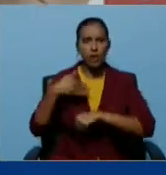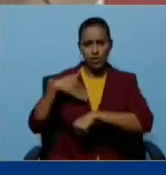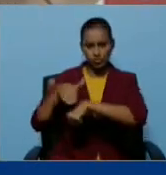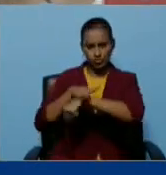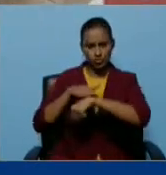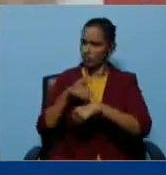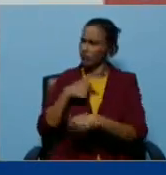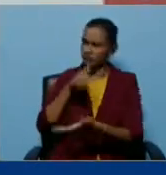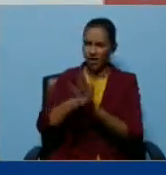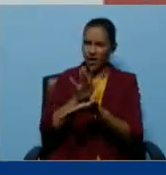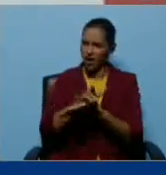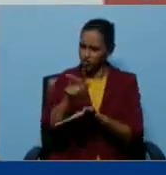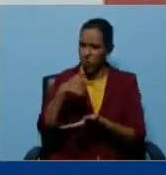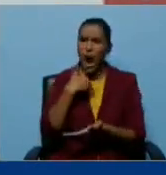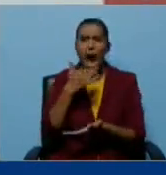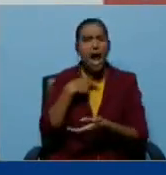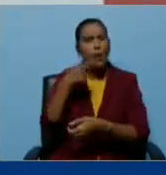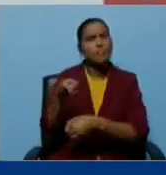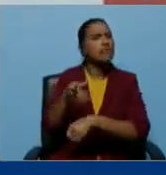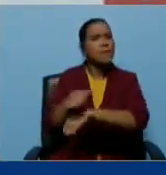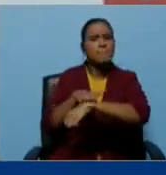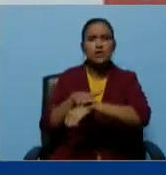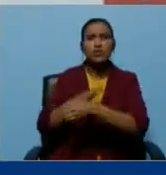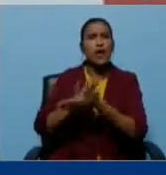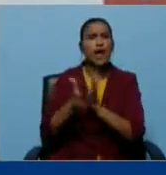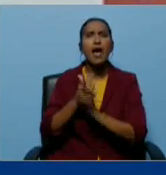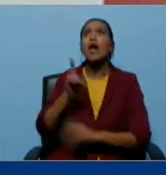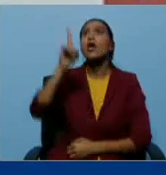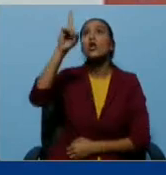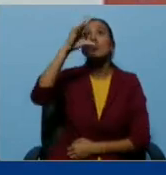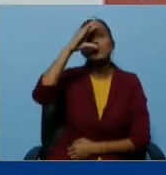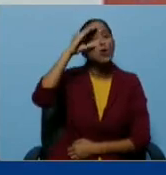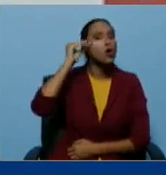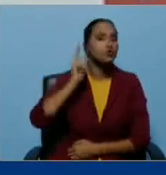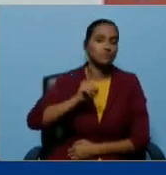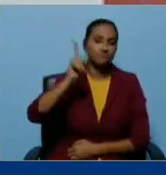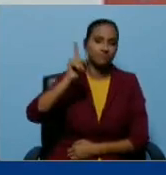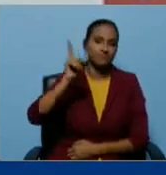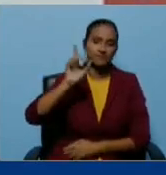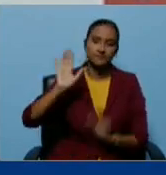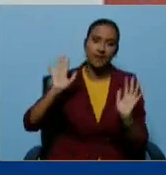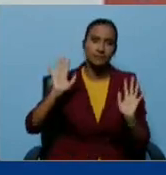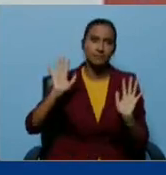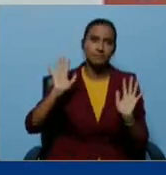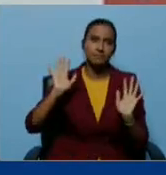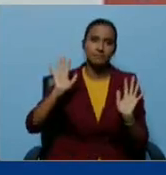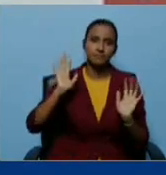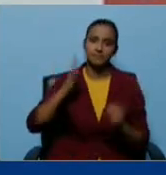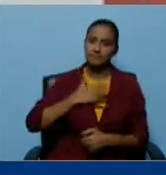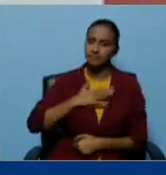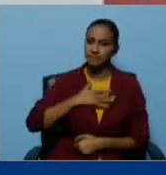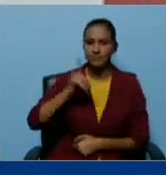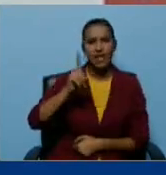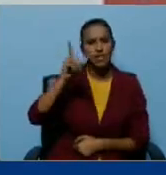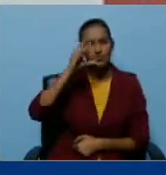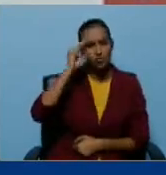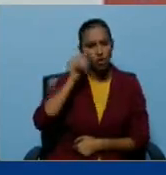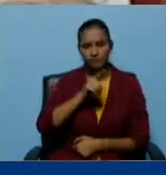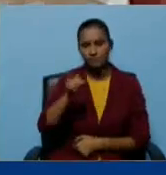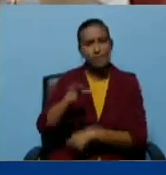tengo nada que perdonarte, le dijo. Ahí está Dios. Pastor, yo le dije, ahí está Dios.